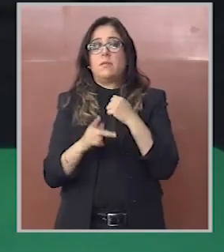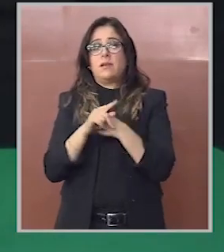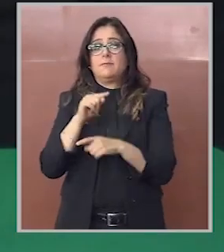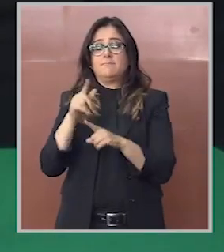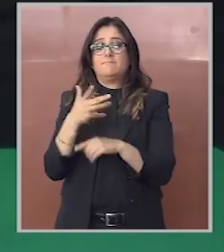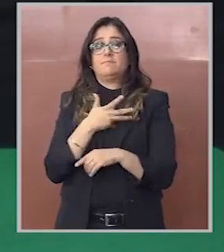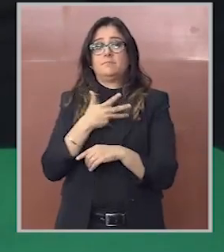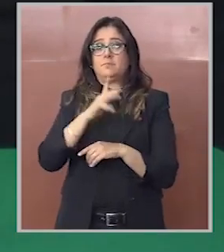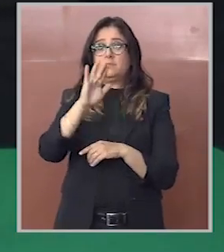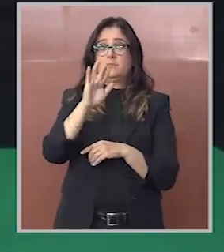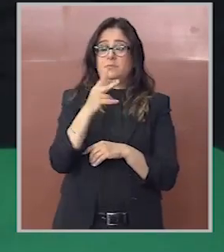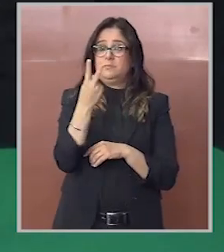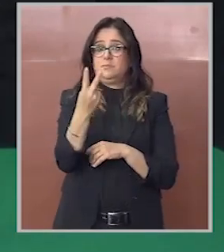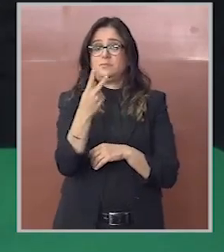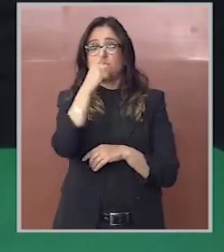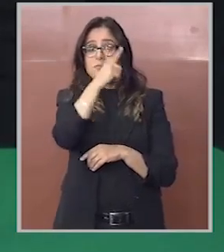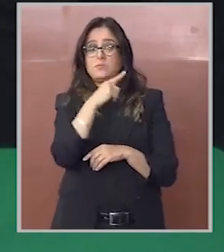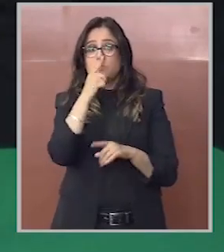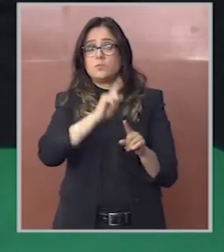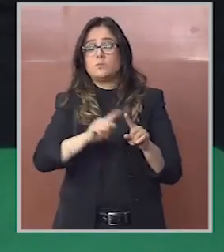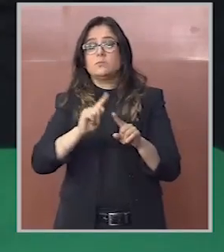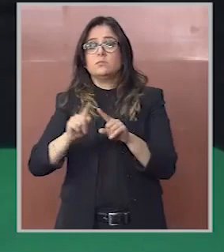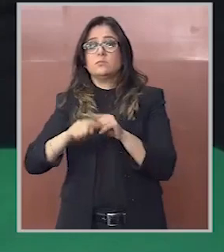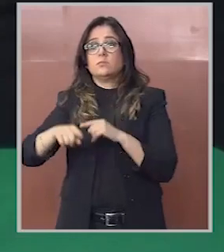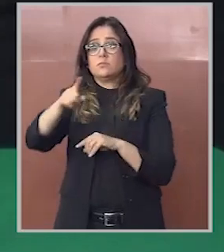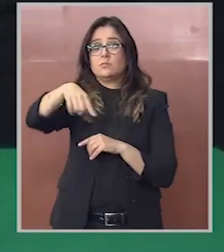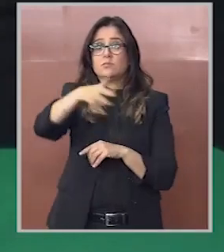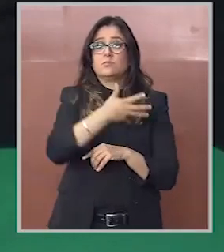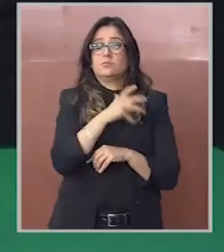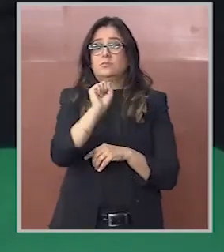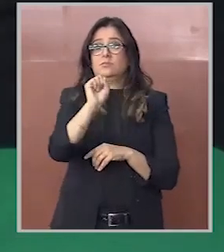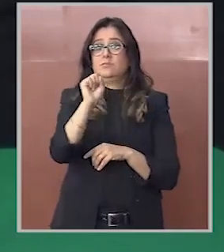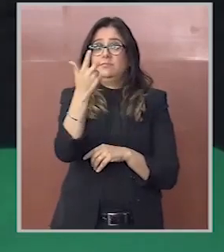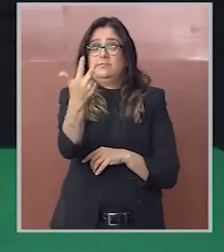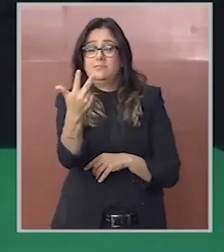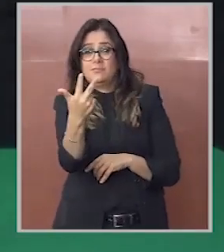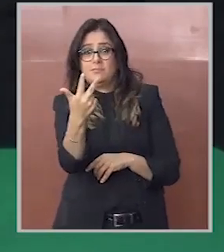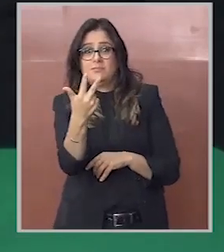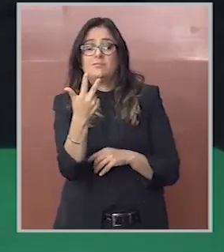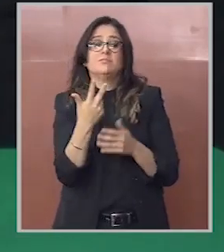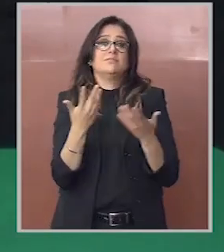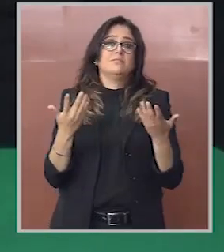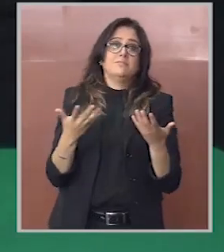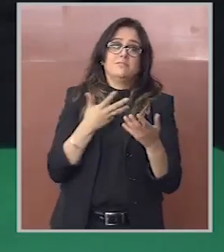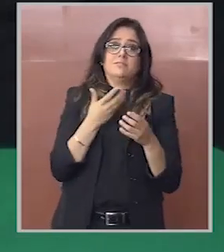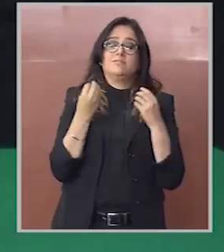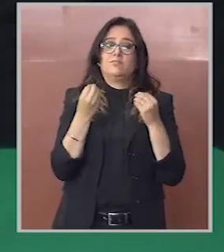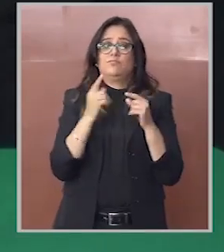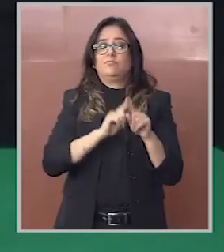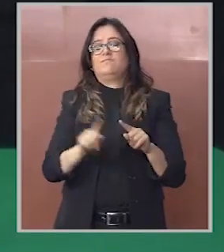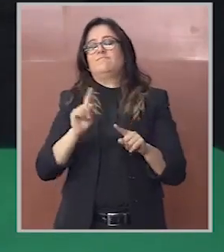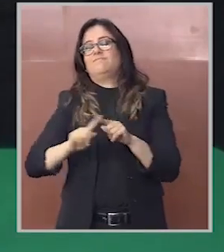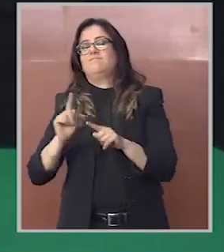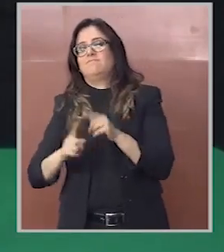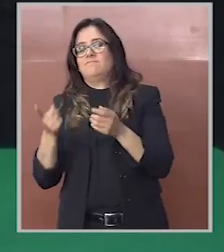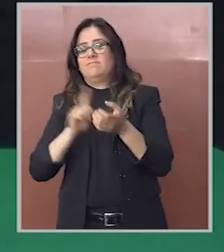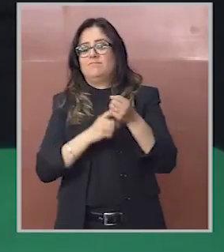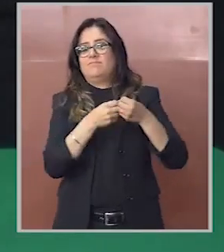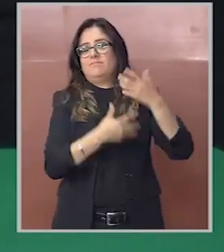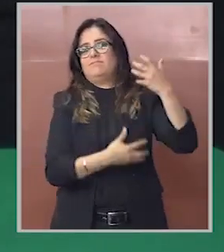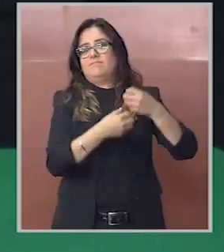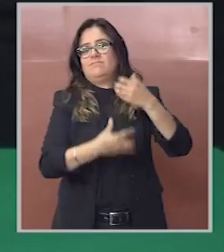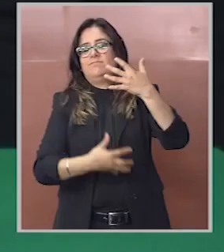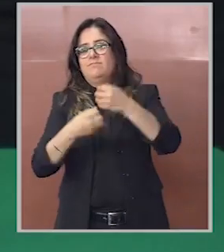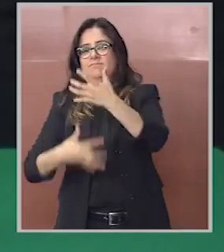68 y como bien Se ha dicho hay muchas variantes dentro de cada una de ellas no pero una de ellas es preservar hay